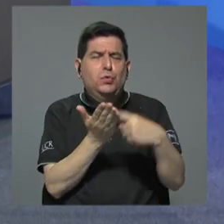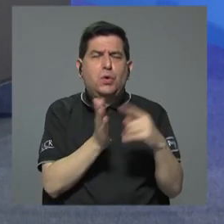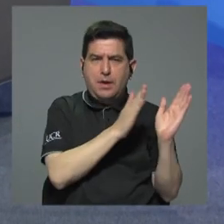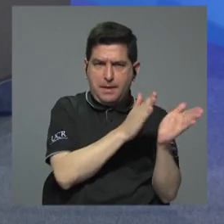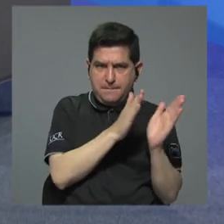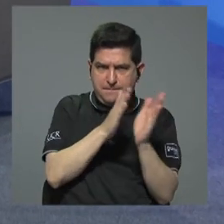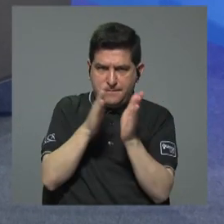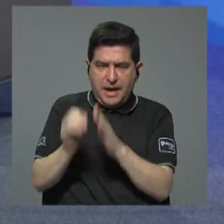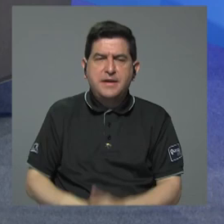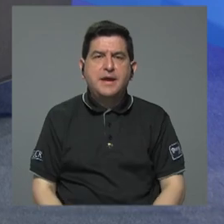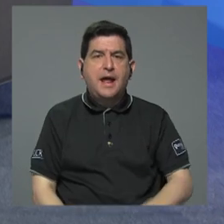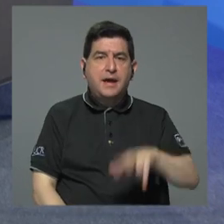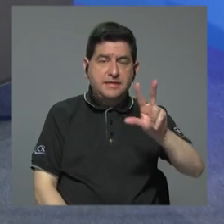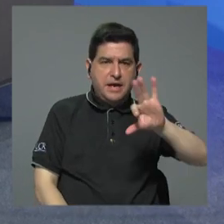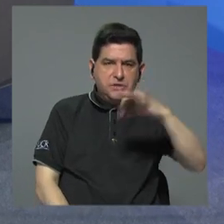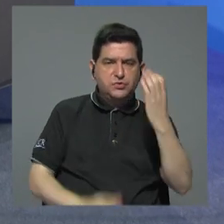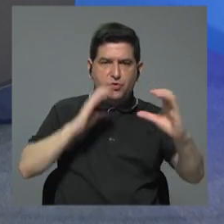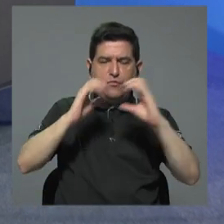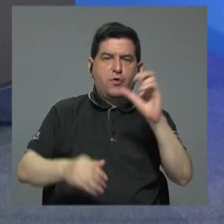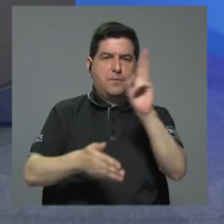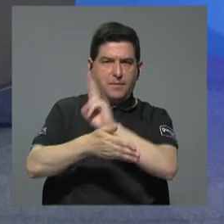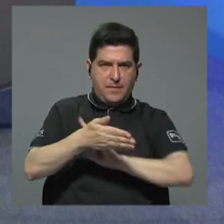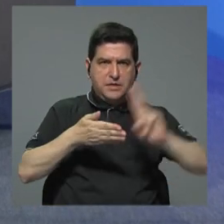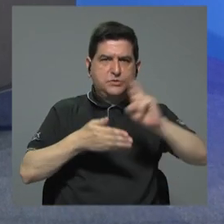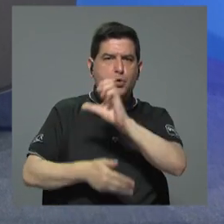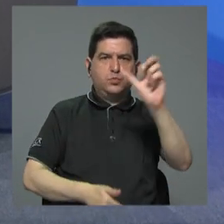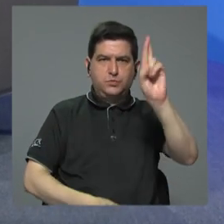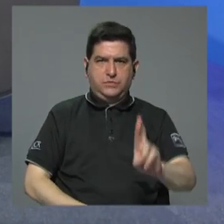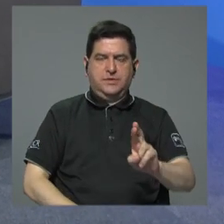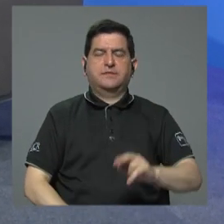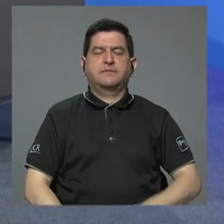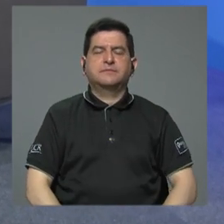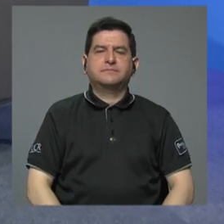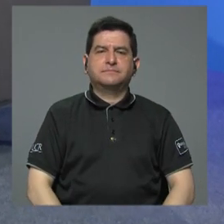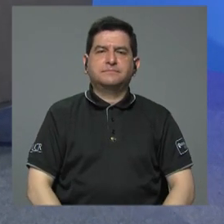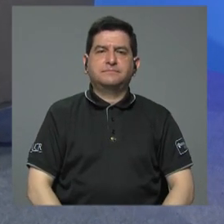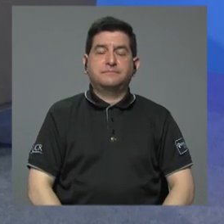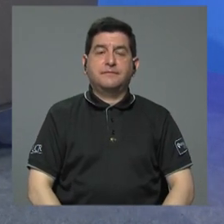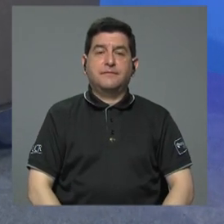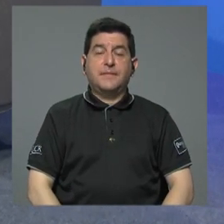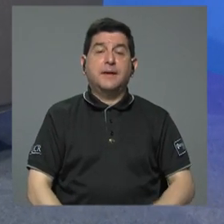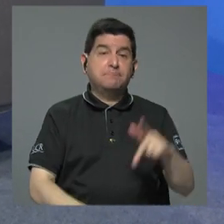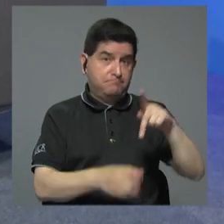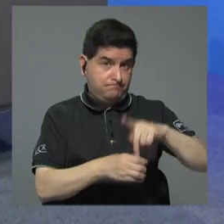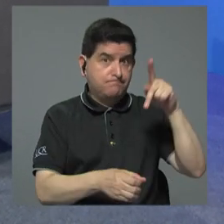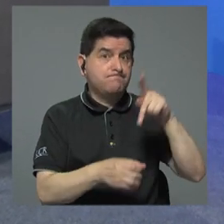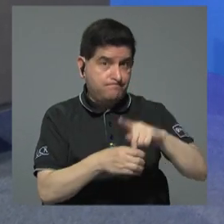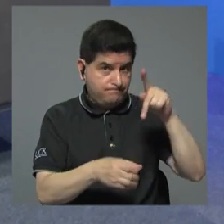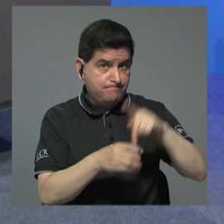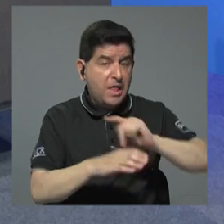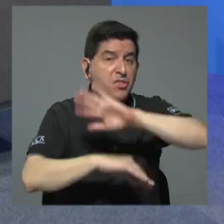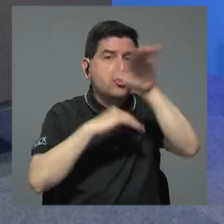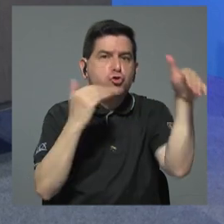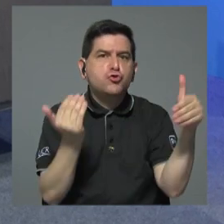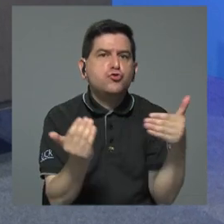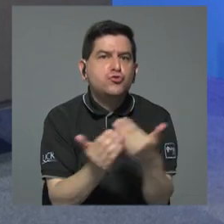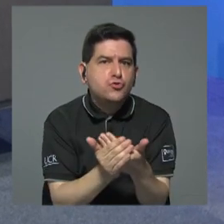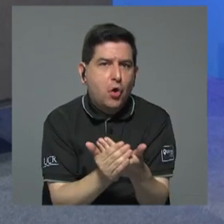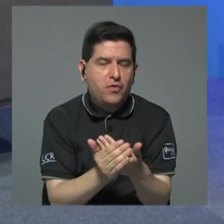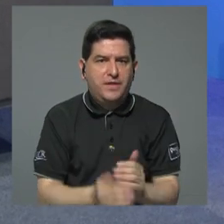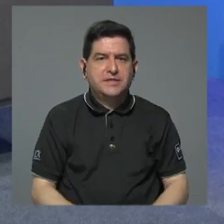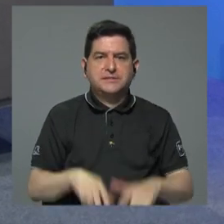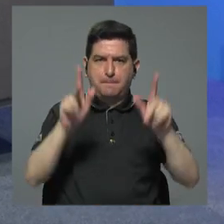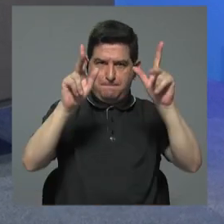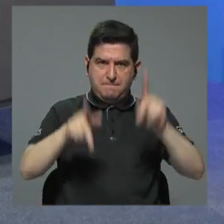organizar, los tres medios de comunicación de la Universidad de Costa Rica, en el cual van a participar todos y todas